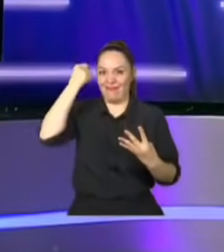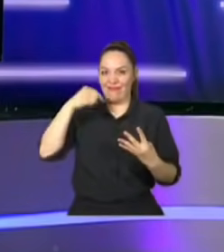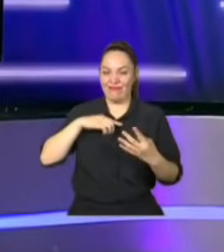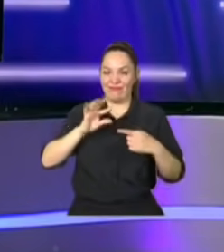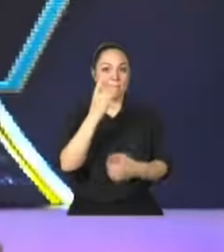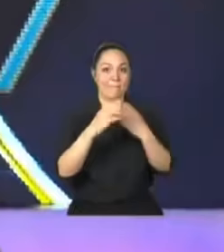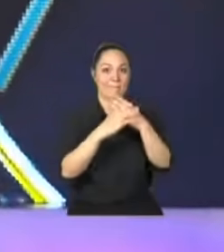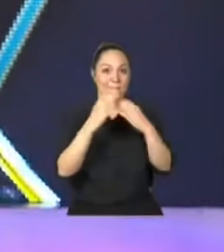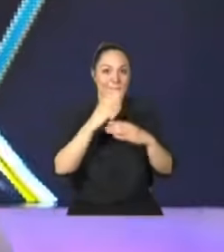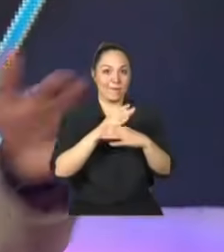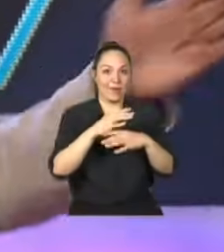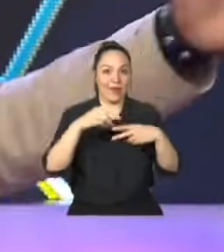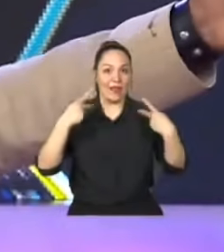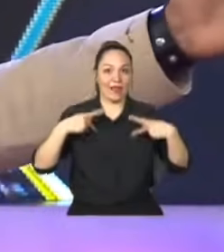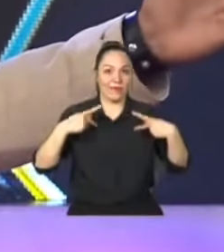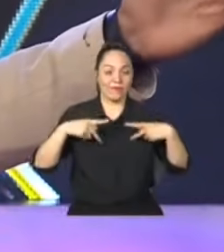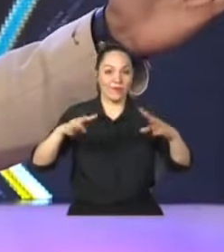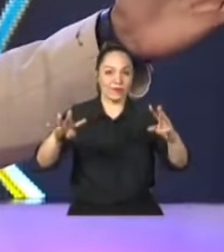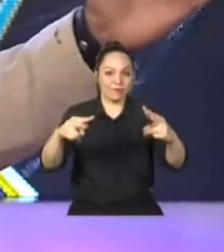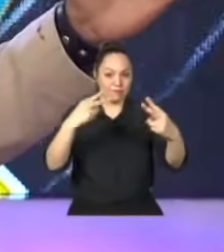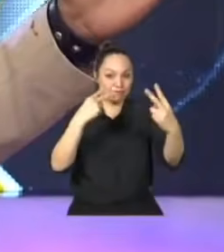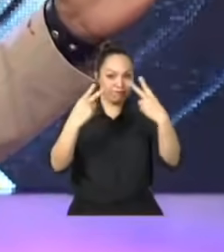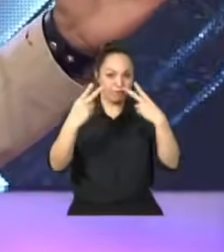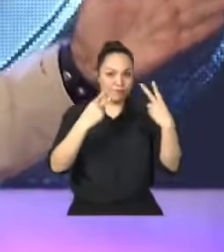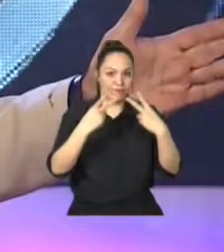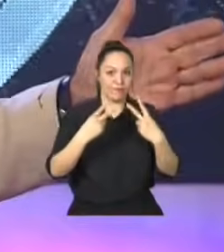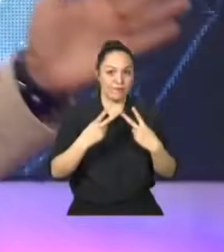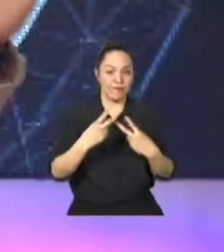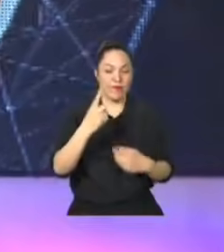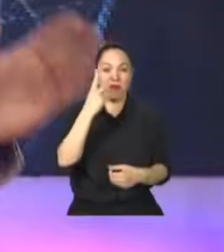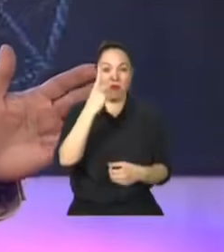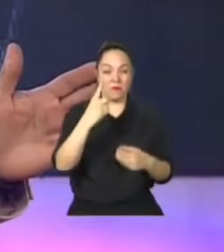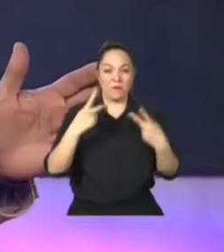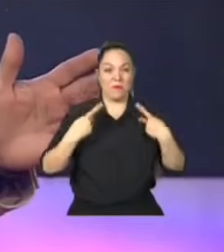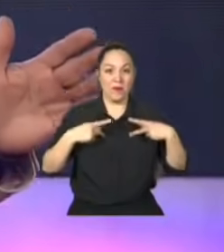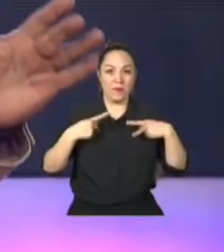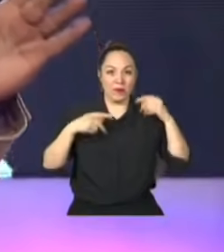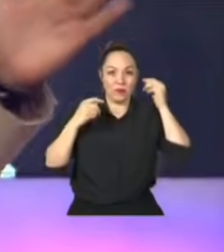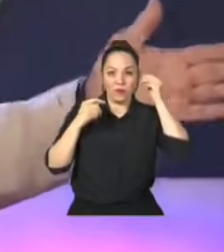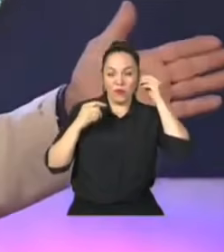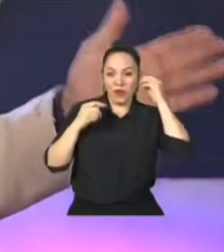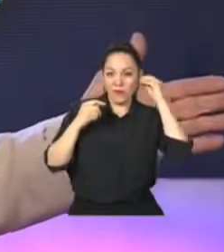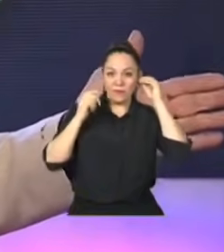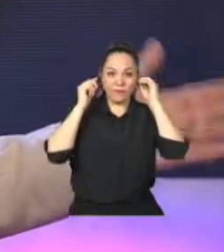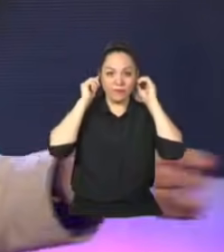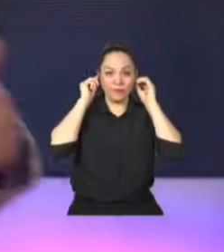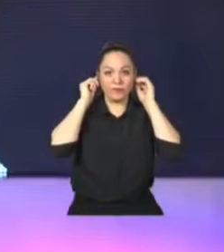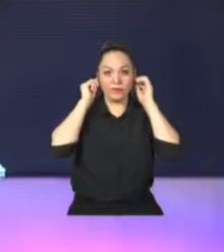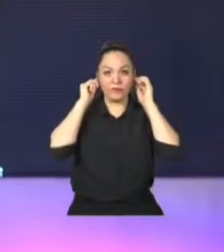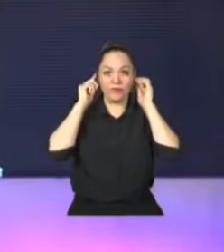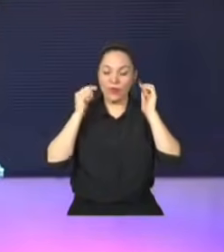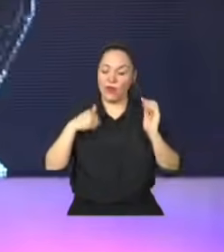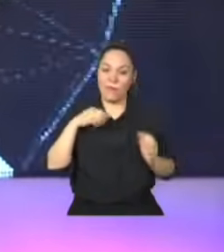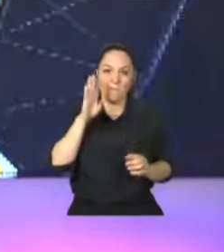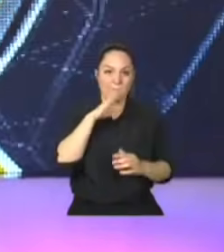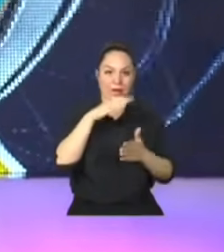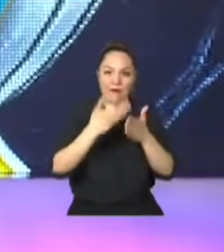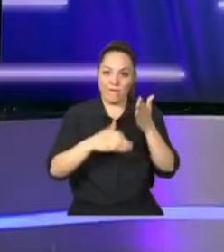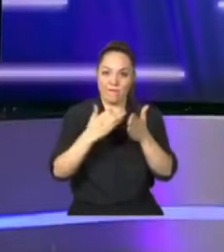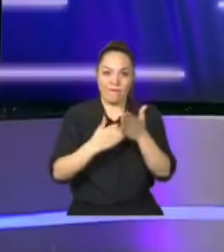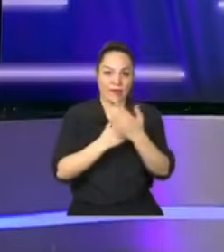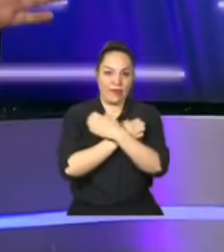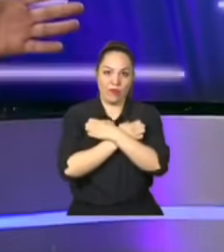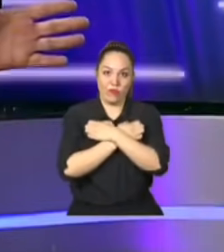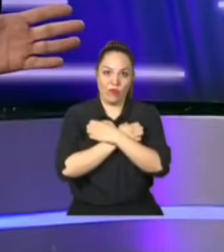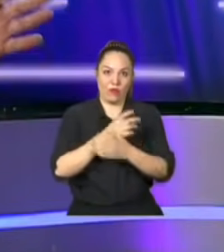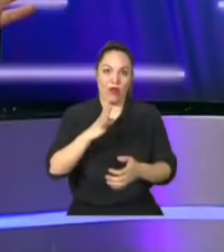Vamos ahora con la... Ahorita, sí, nada más son que... Son unas personas muy, muy maleducadas porque ni siquiera Dijeron su nombre antes de... ¿Tiene un orden